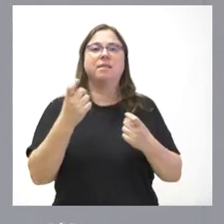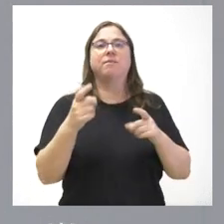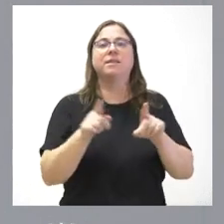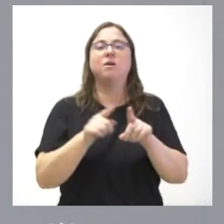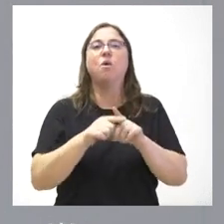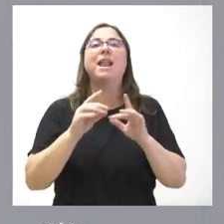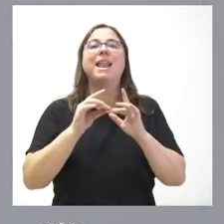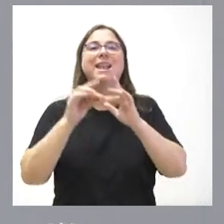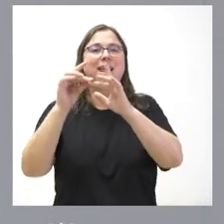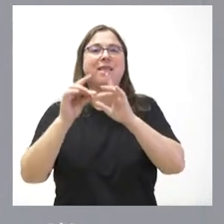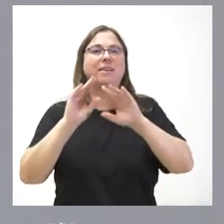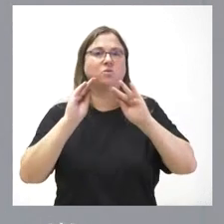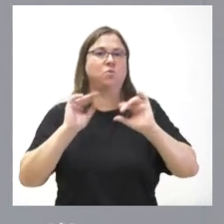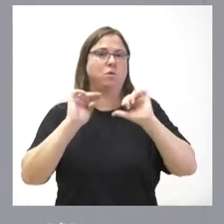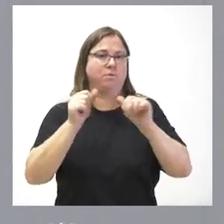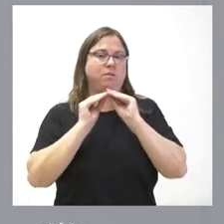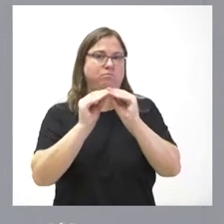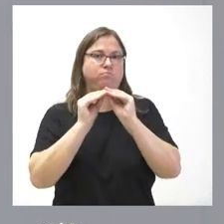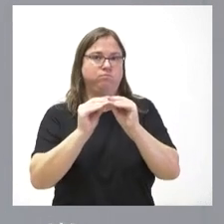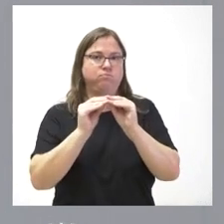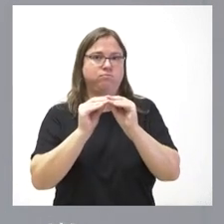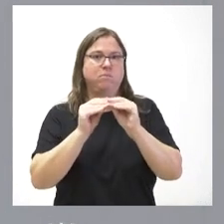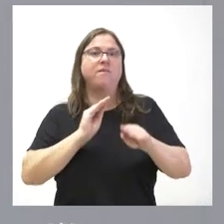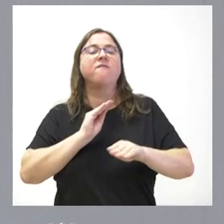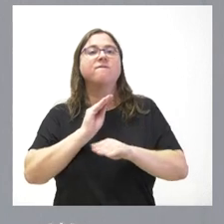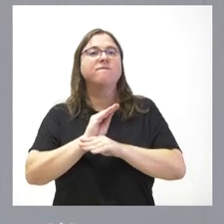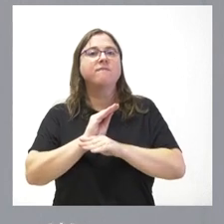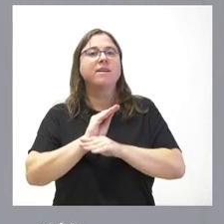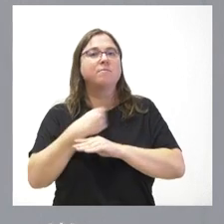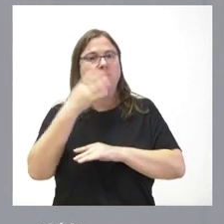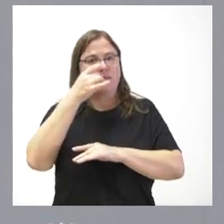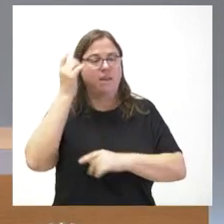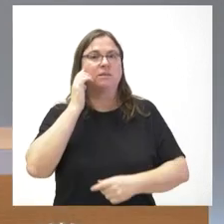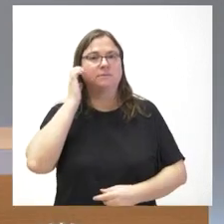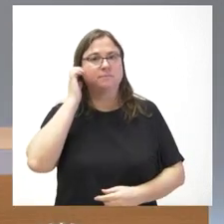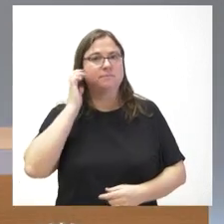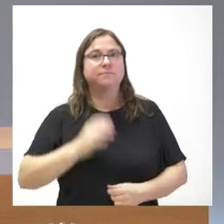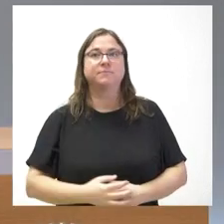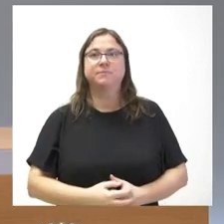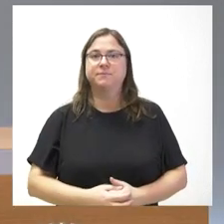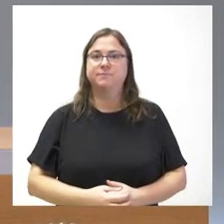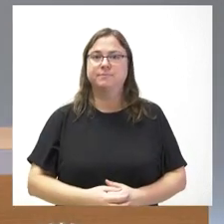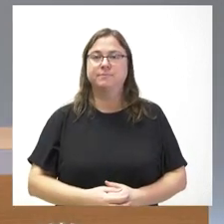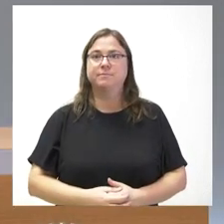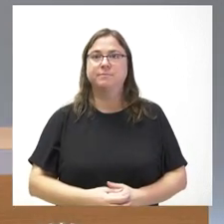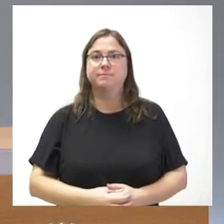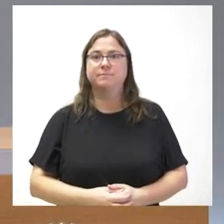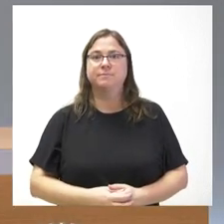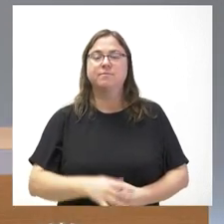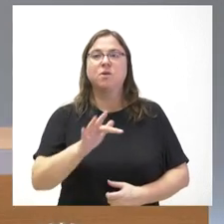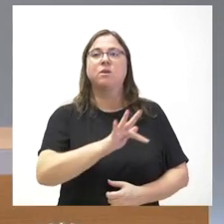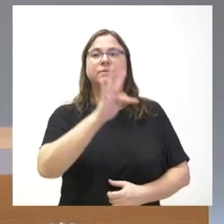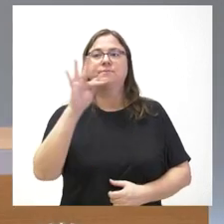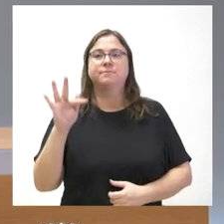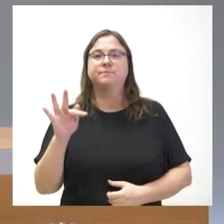lidera pues la puesta en marcha y ejecutar eh financieramente estas iniciativas y seguimos ahora